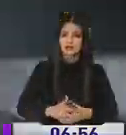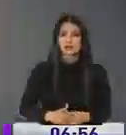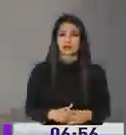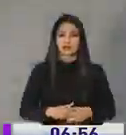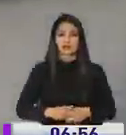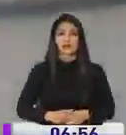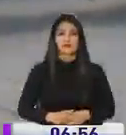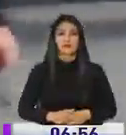marilyn jaramillo